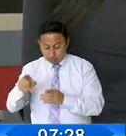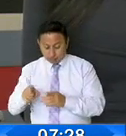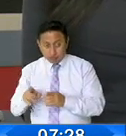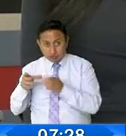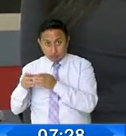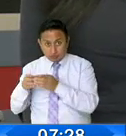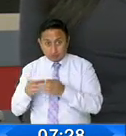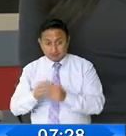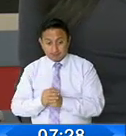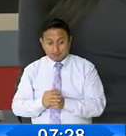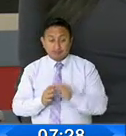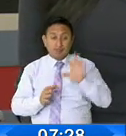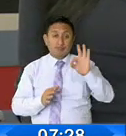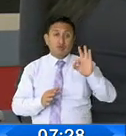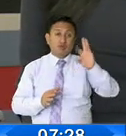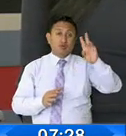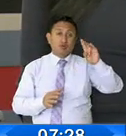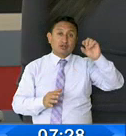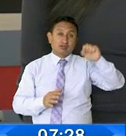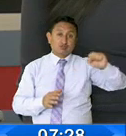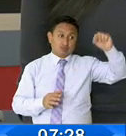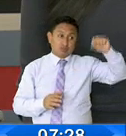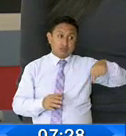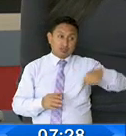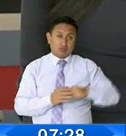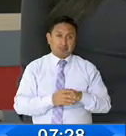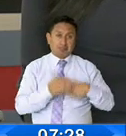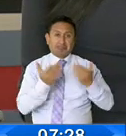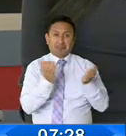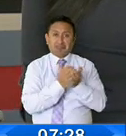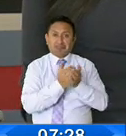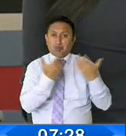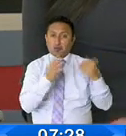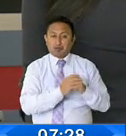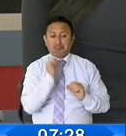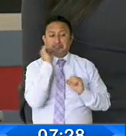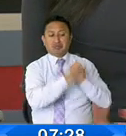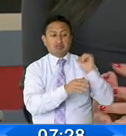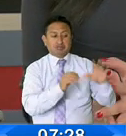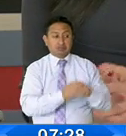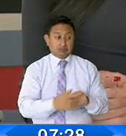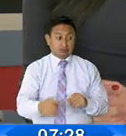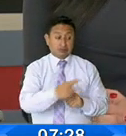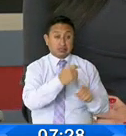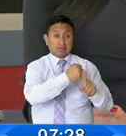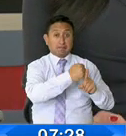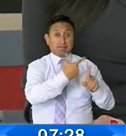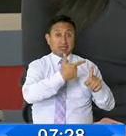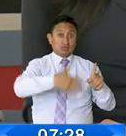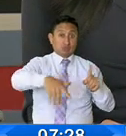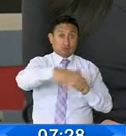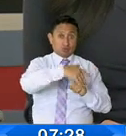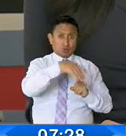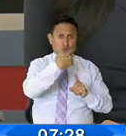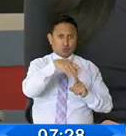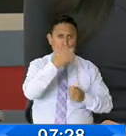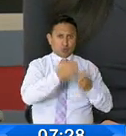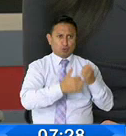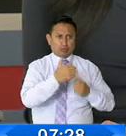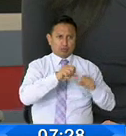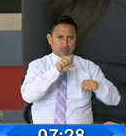otro 97% terminarían en quebradas, enterrados o quemados, causando un impacto ambiental casi